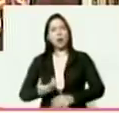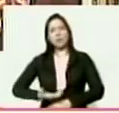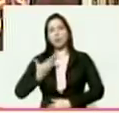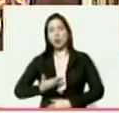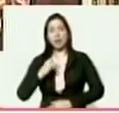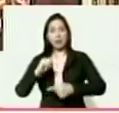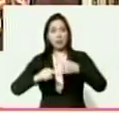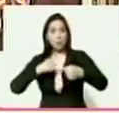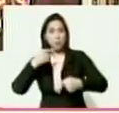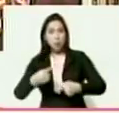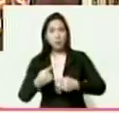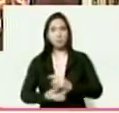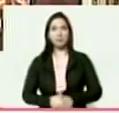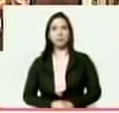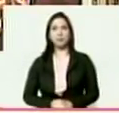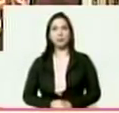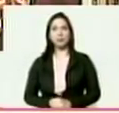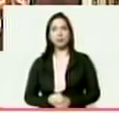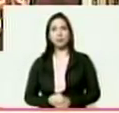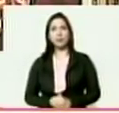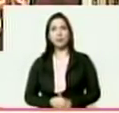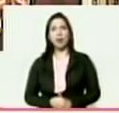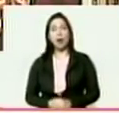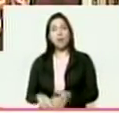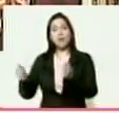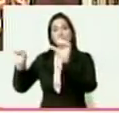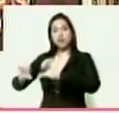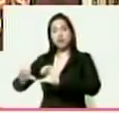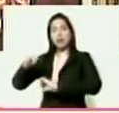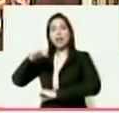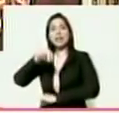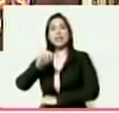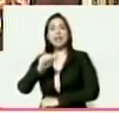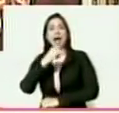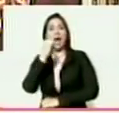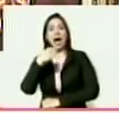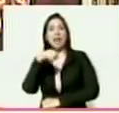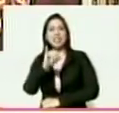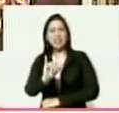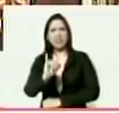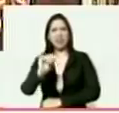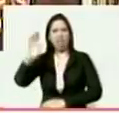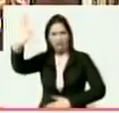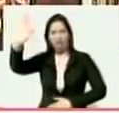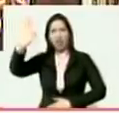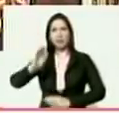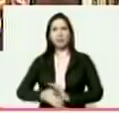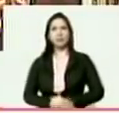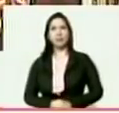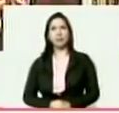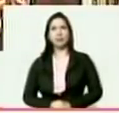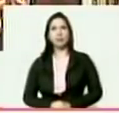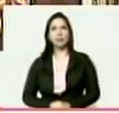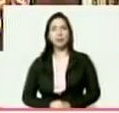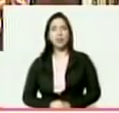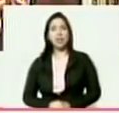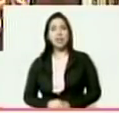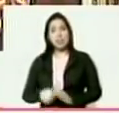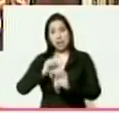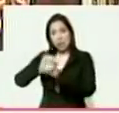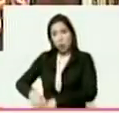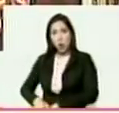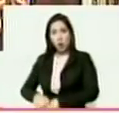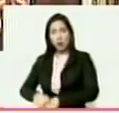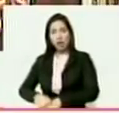después de la derrota de los nazis, después de la derrota del fascismo. Surgió el sistema